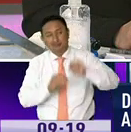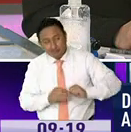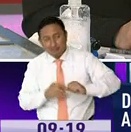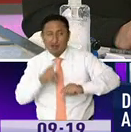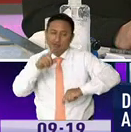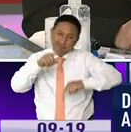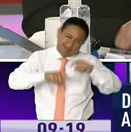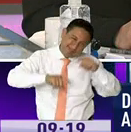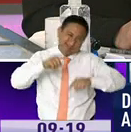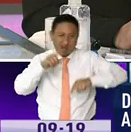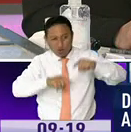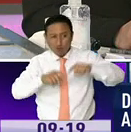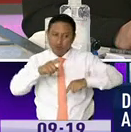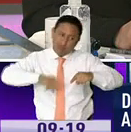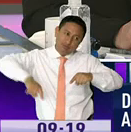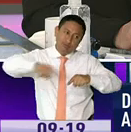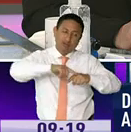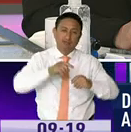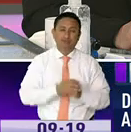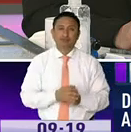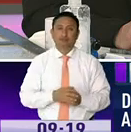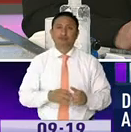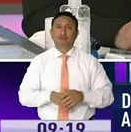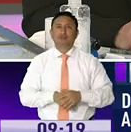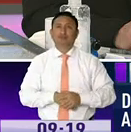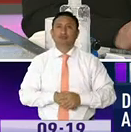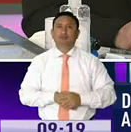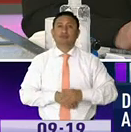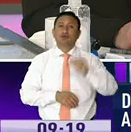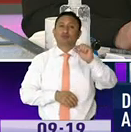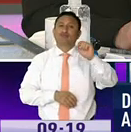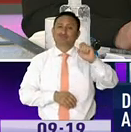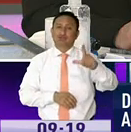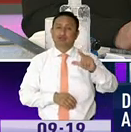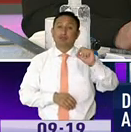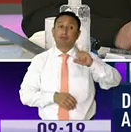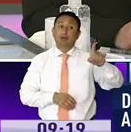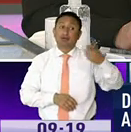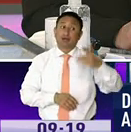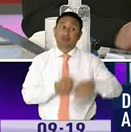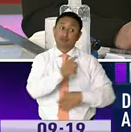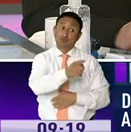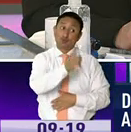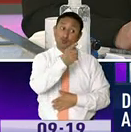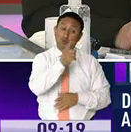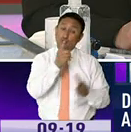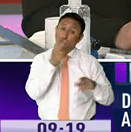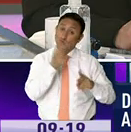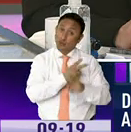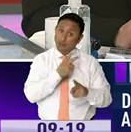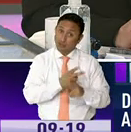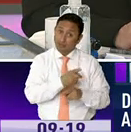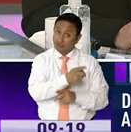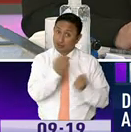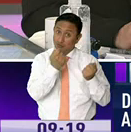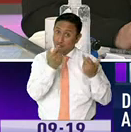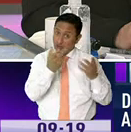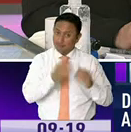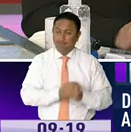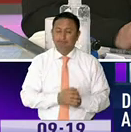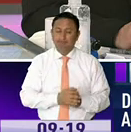ciertos focos y presencia de incremento de precios, pero que ya hemos puesto nosotros control en